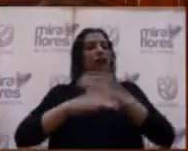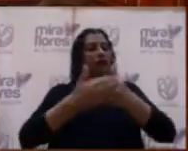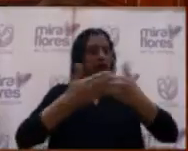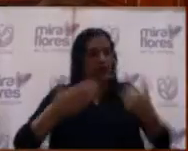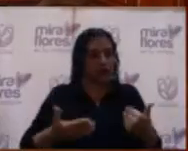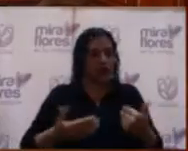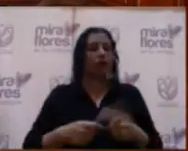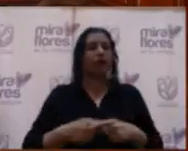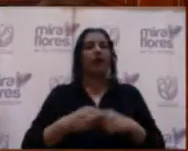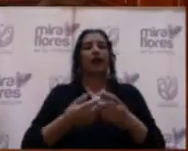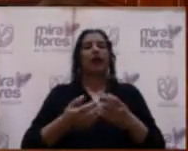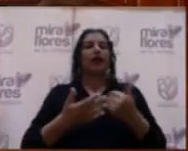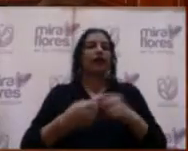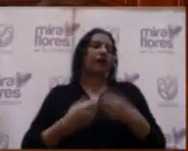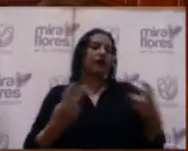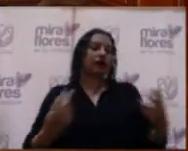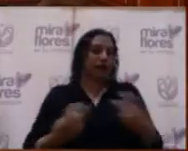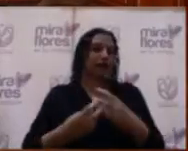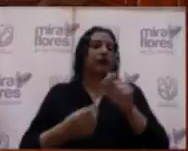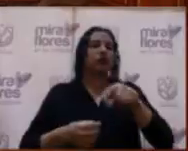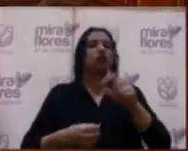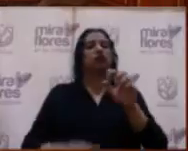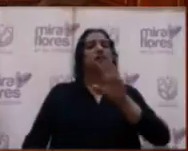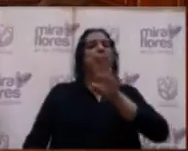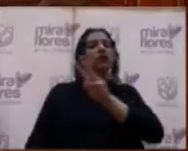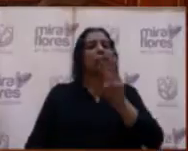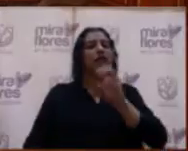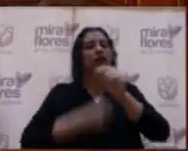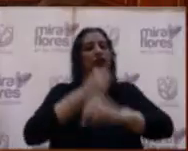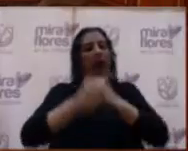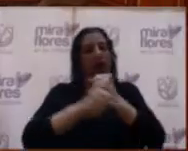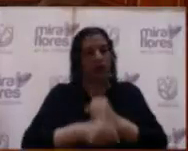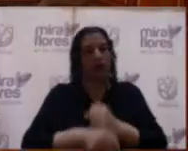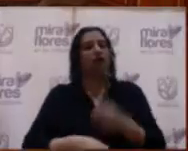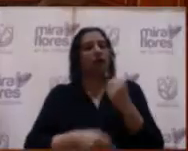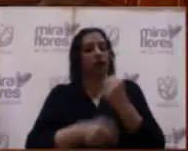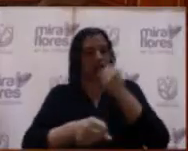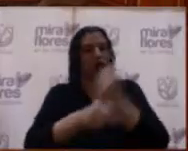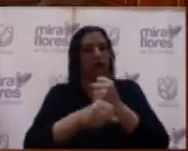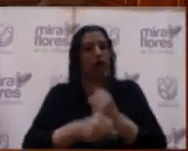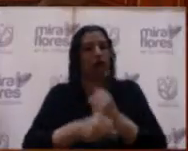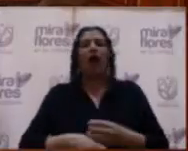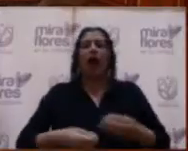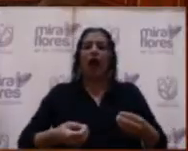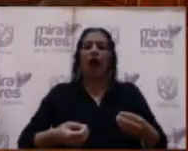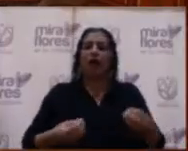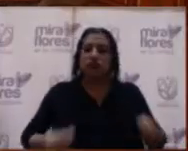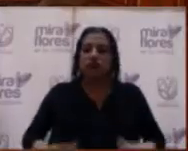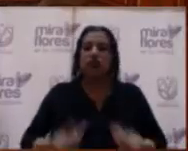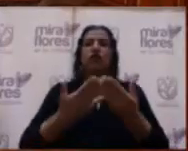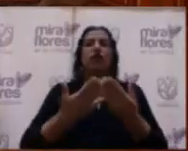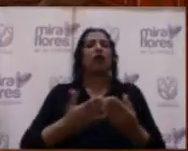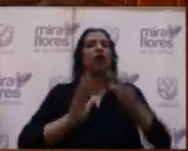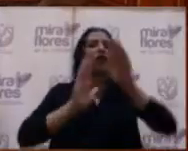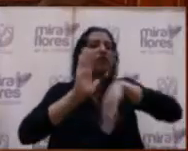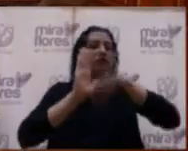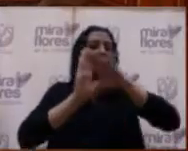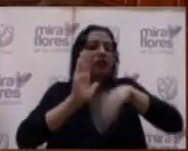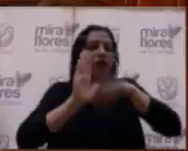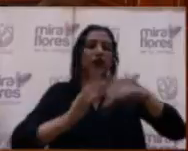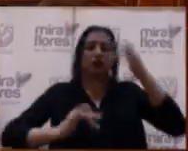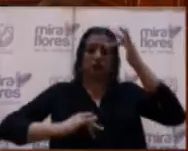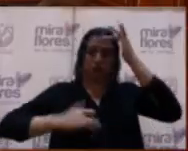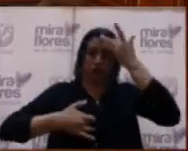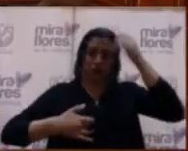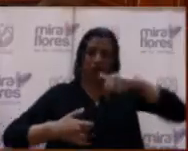de cáncer. En sus 66 años de funcionamiento, ha contribuido a disminuir la alta incidencia de la enfermedad en